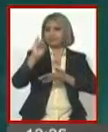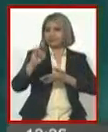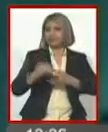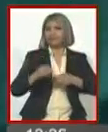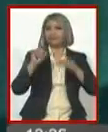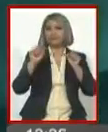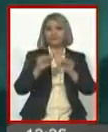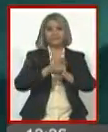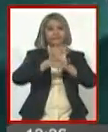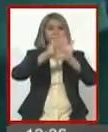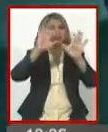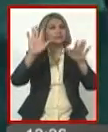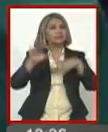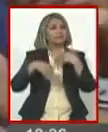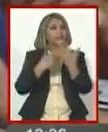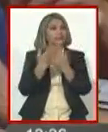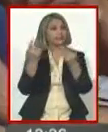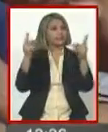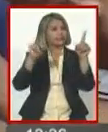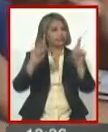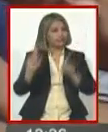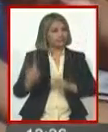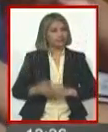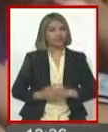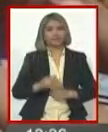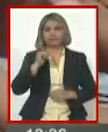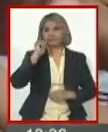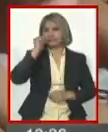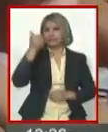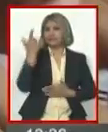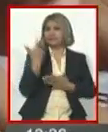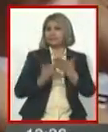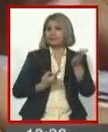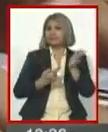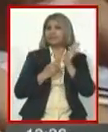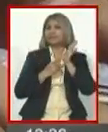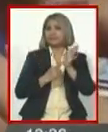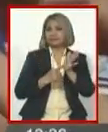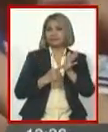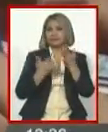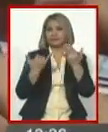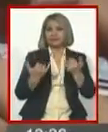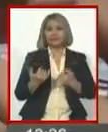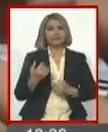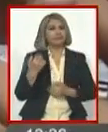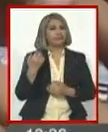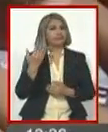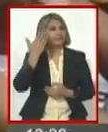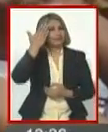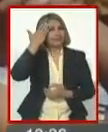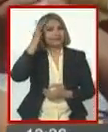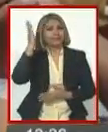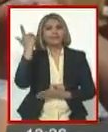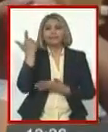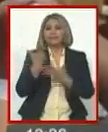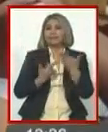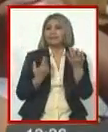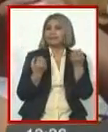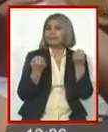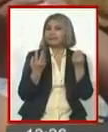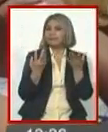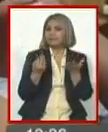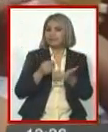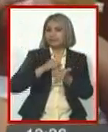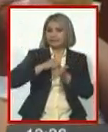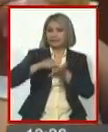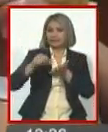miércoles se pueda aclarar todas estas cuestionantes. Mañana vamos a ver qué es lo que nos muestra, porque hasta ahora exactamente no conocemos cuánto es